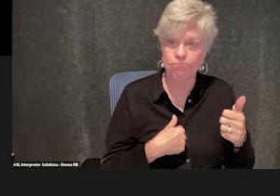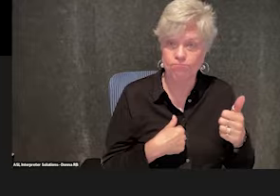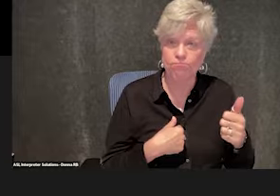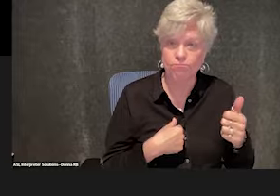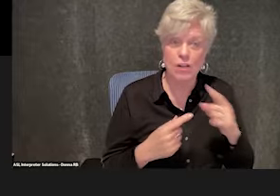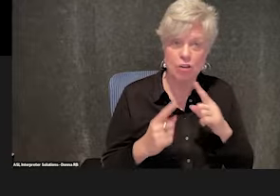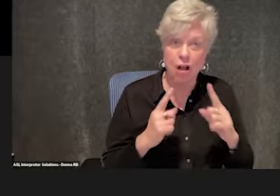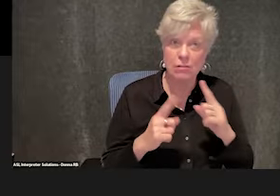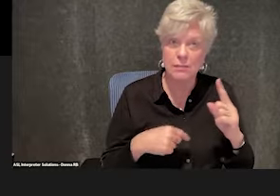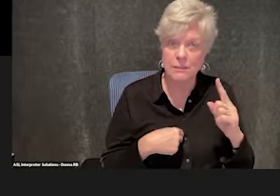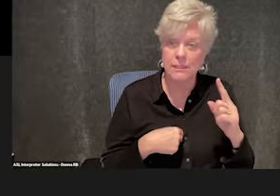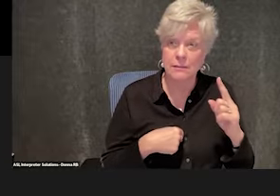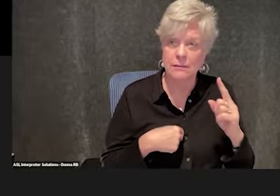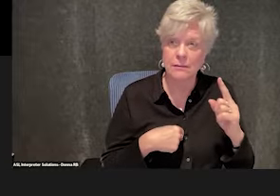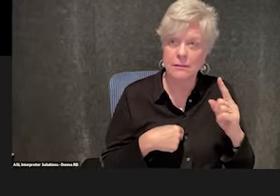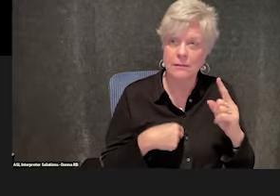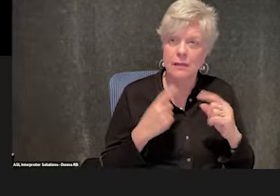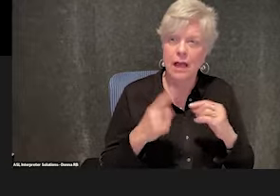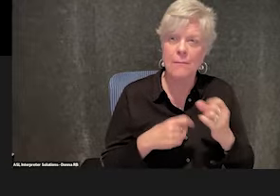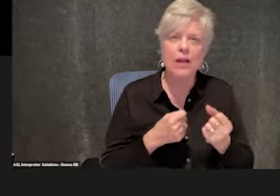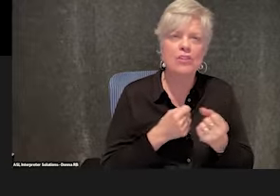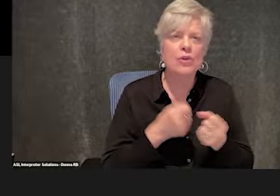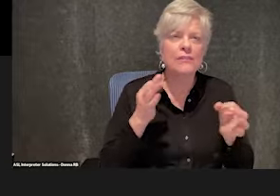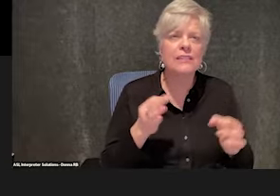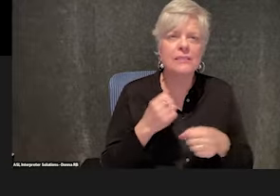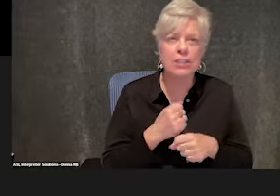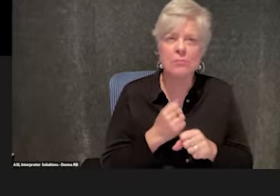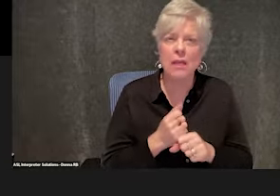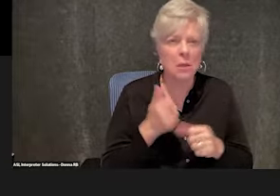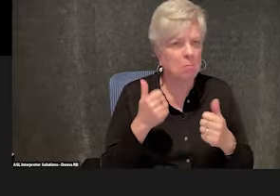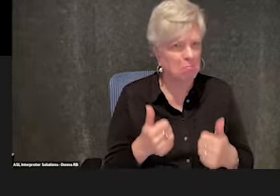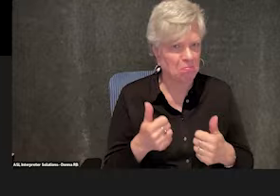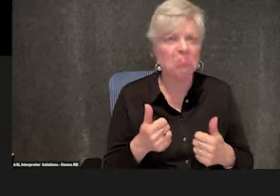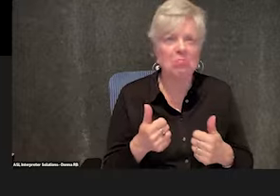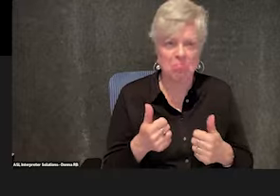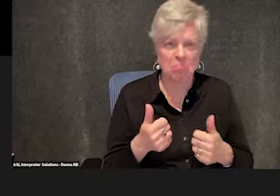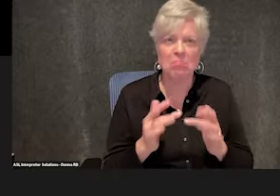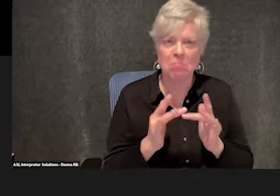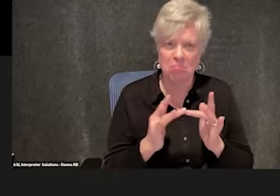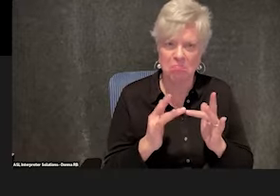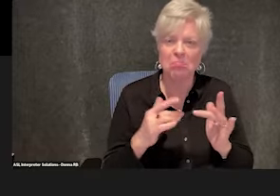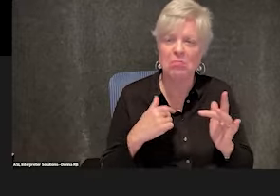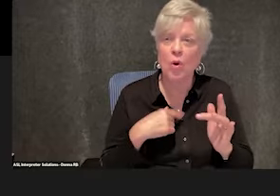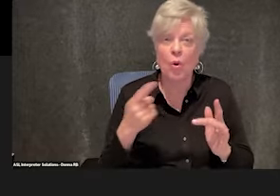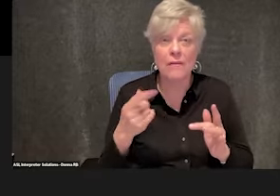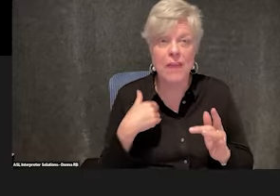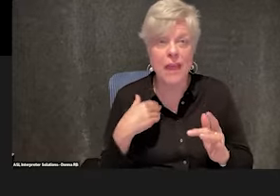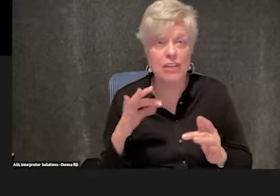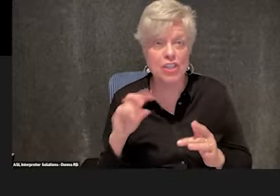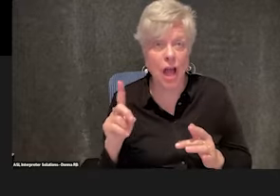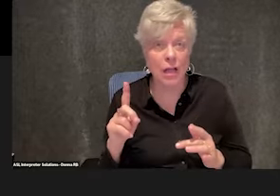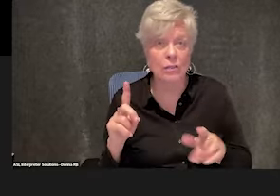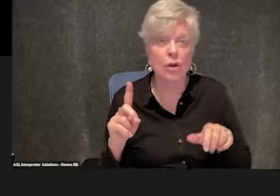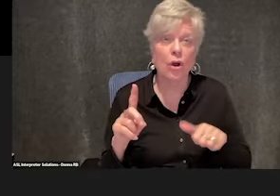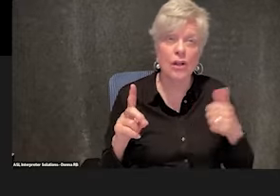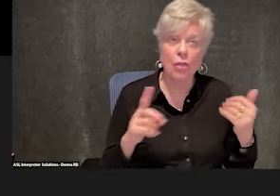con toda mi experiencia y yo puedo facilitar y consultar y puedo contestar cualquier pregunta que ustedes tengan y si no la puedo